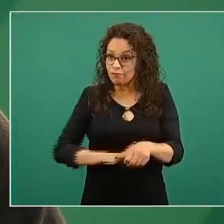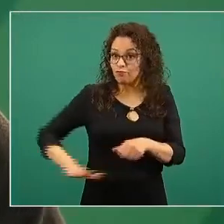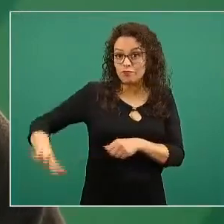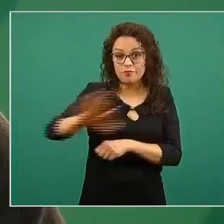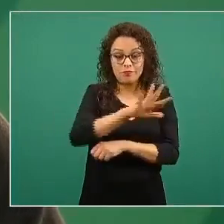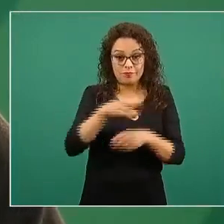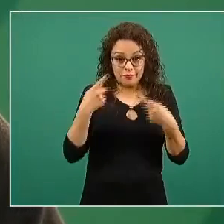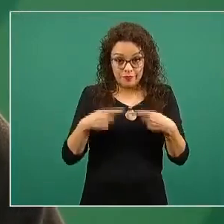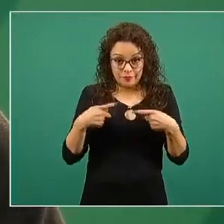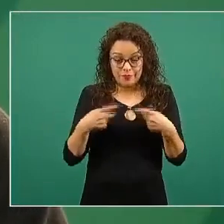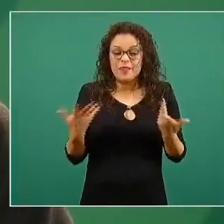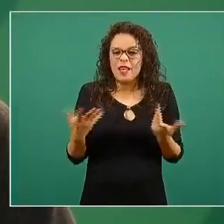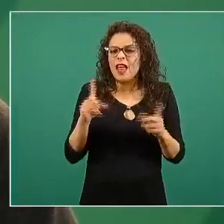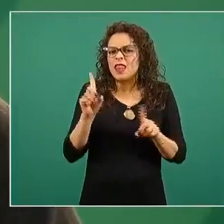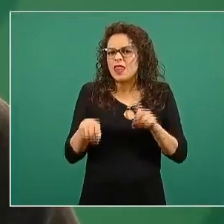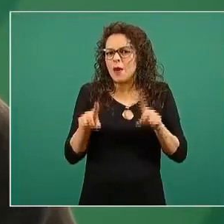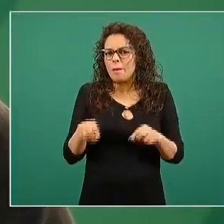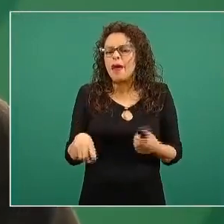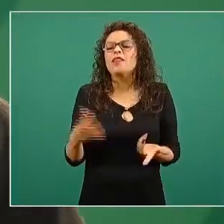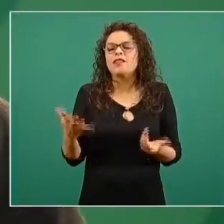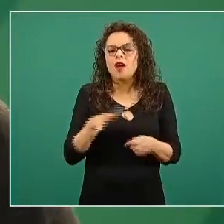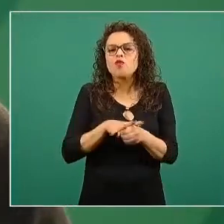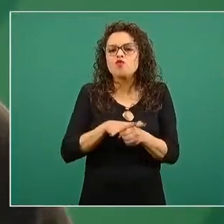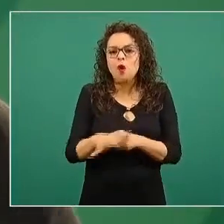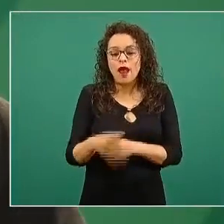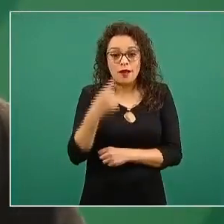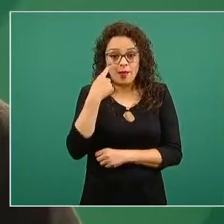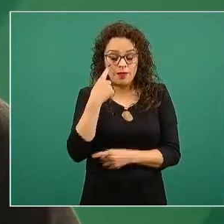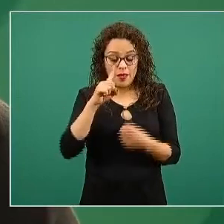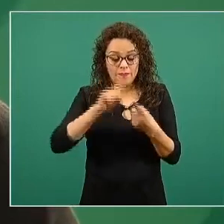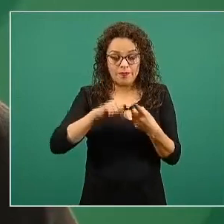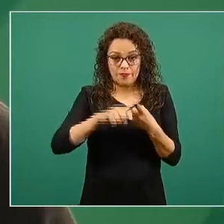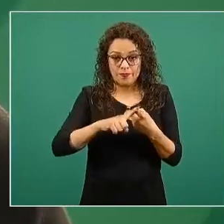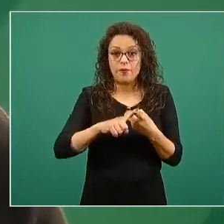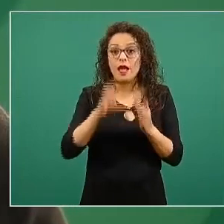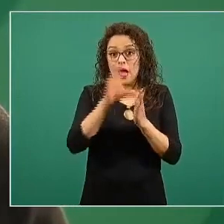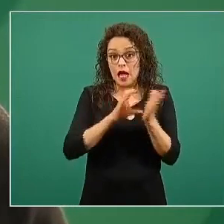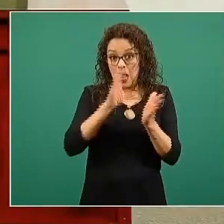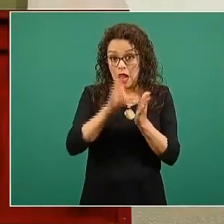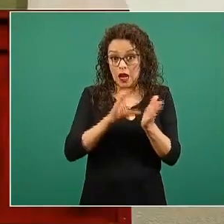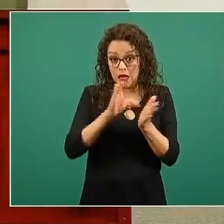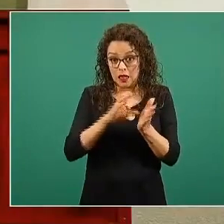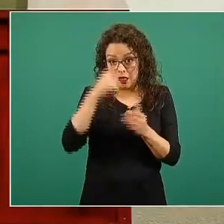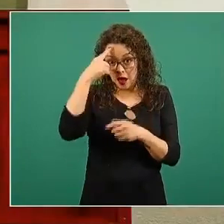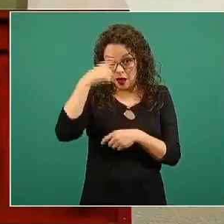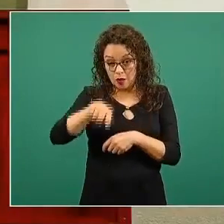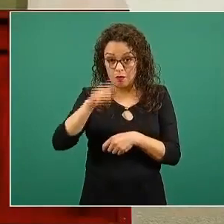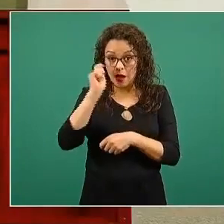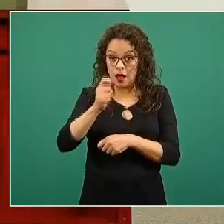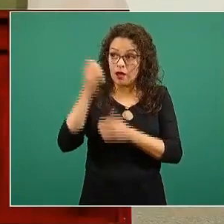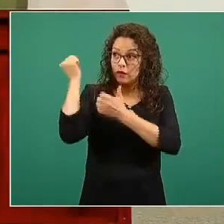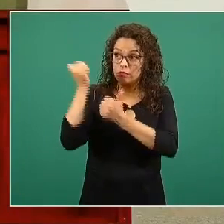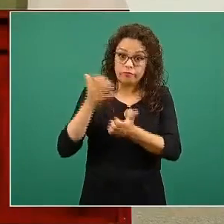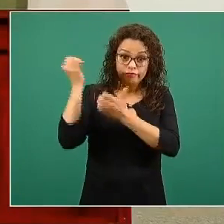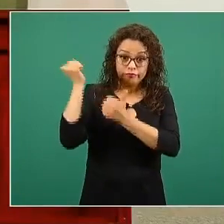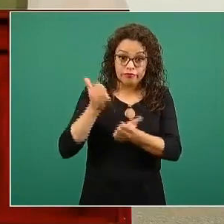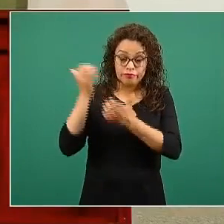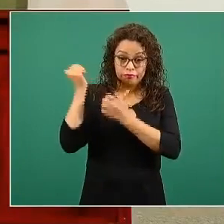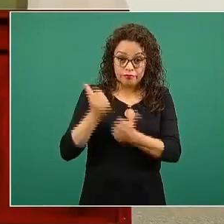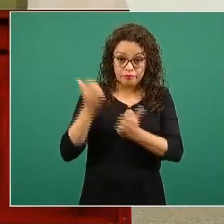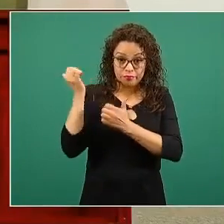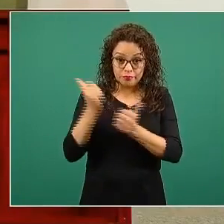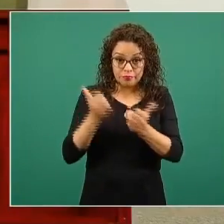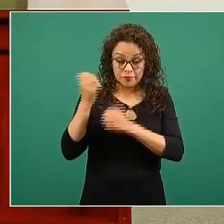precisamente depende que, uno, se cumpla los calendarios de entrega que se tienen o se van a pactar con las